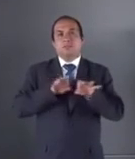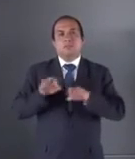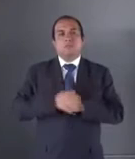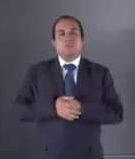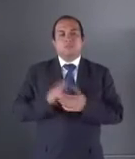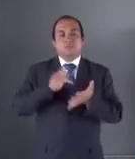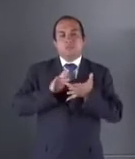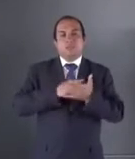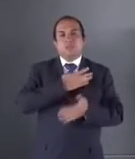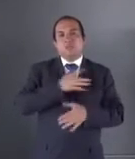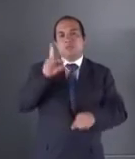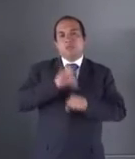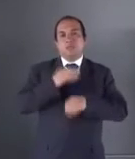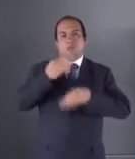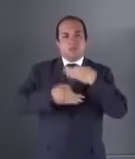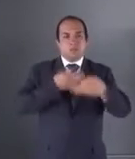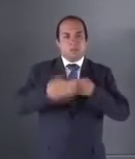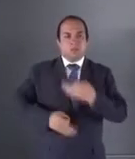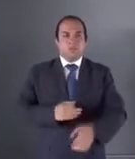Gracias, buen día a todos.